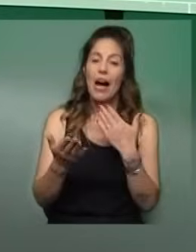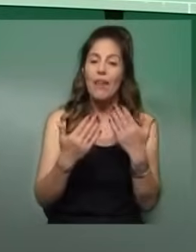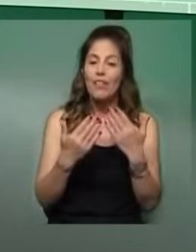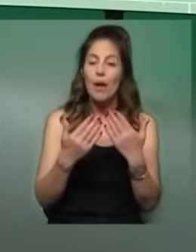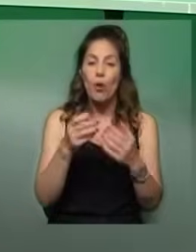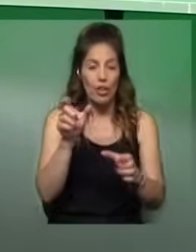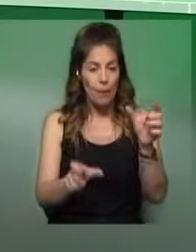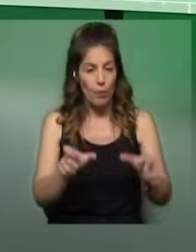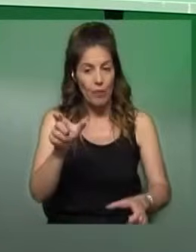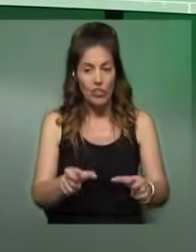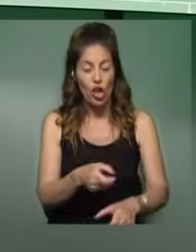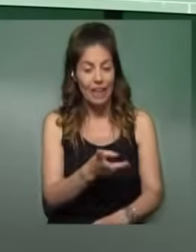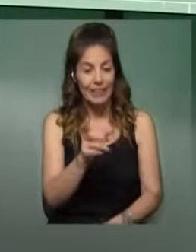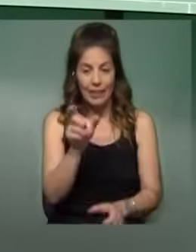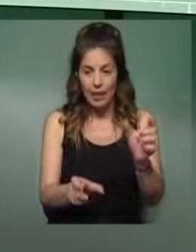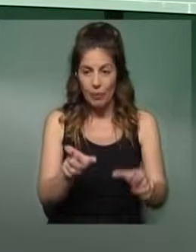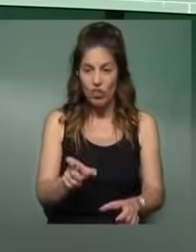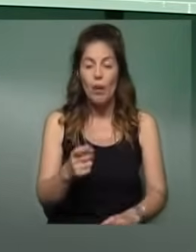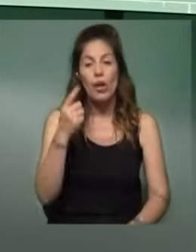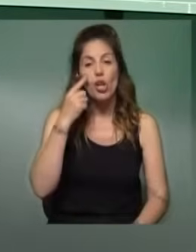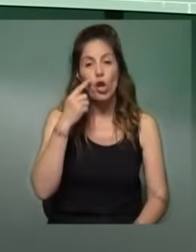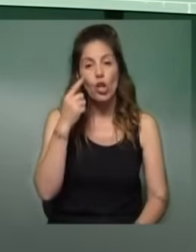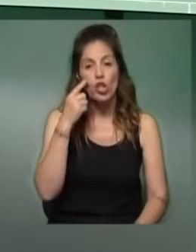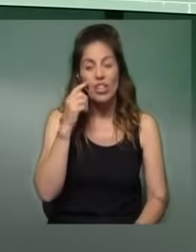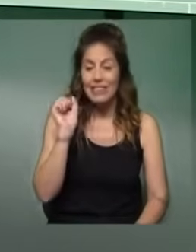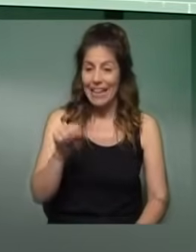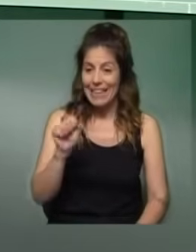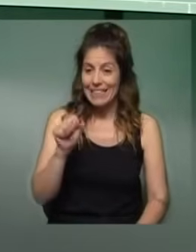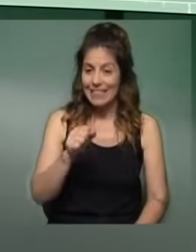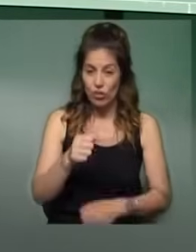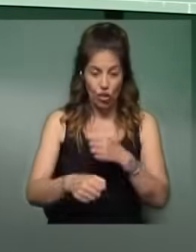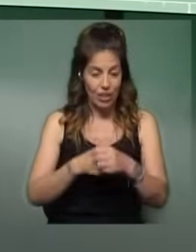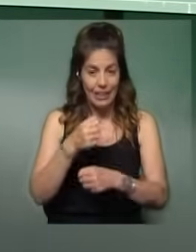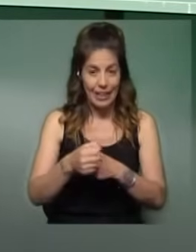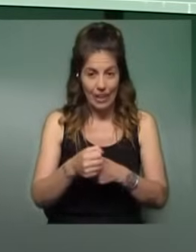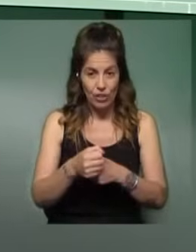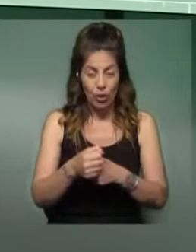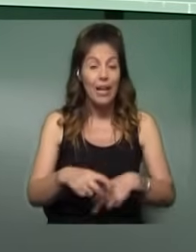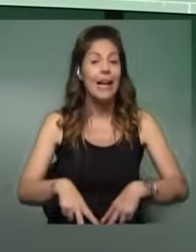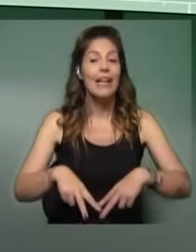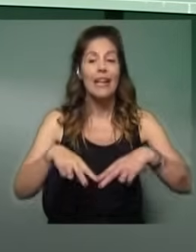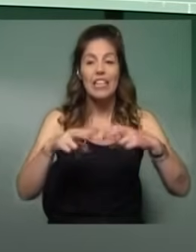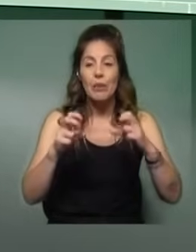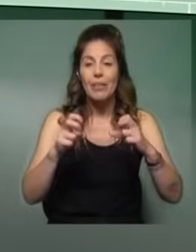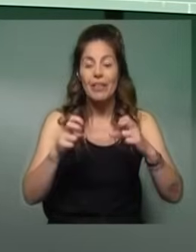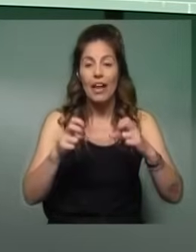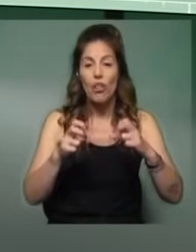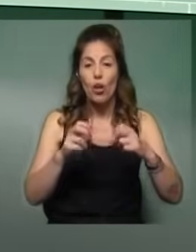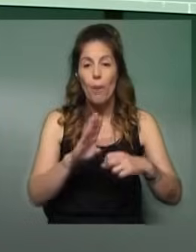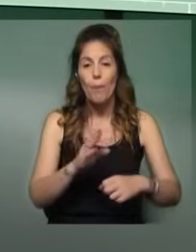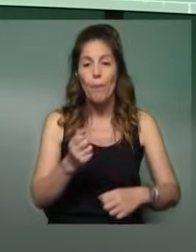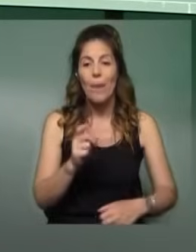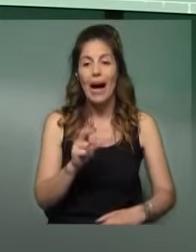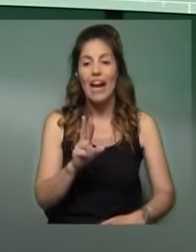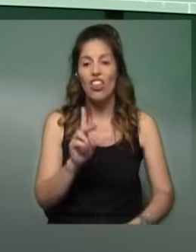población porque tras conocer los datos justamente del censo de este año el demógrafo e investigador Ignacio pardo aseguró